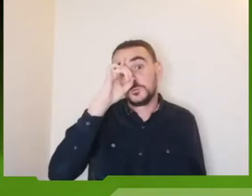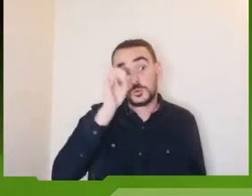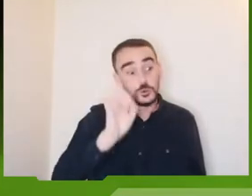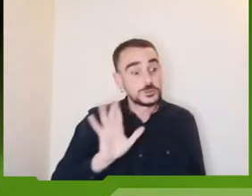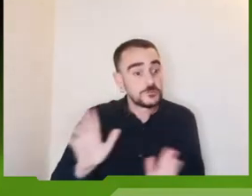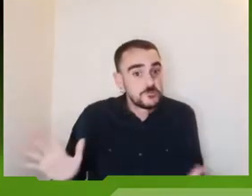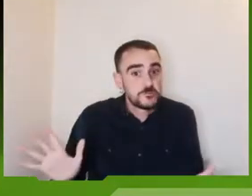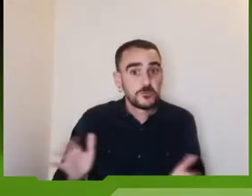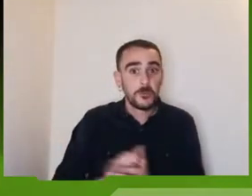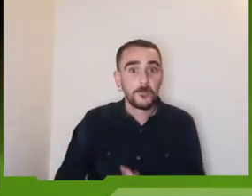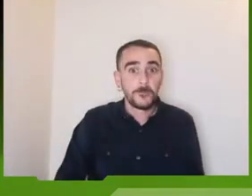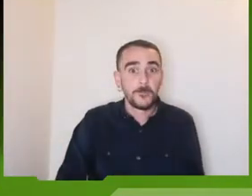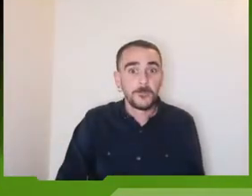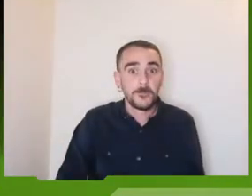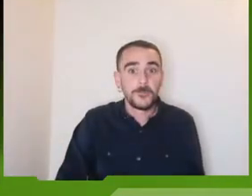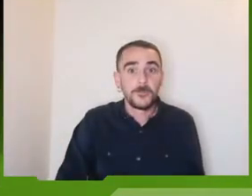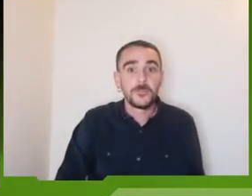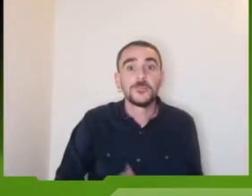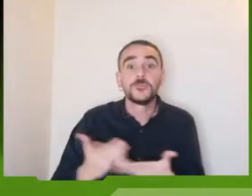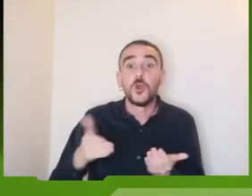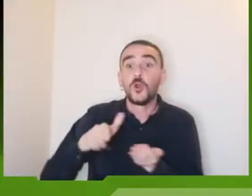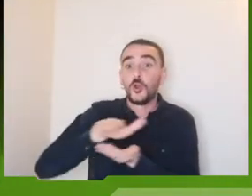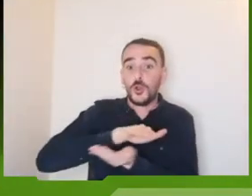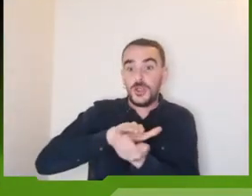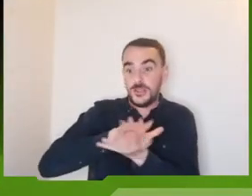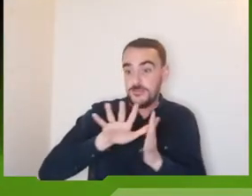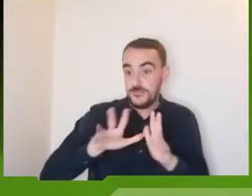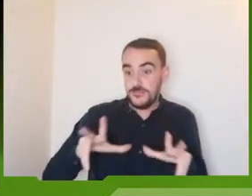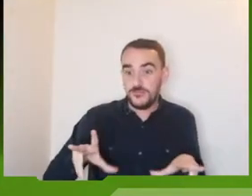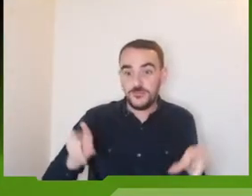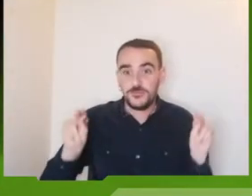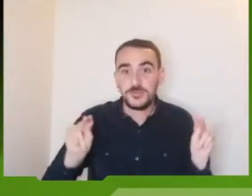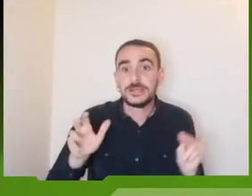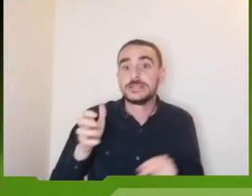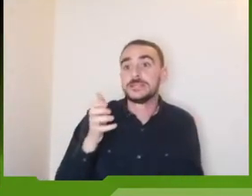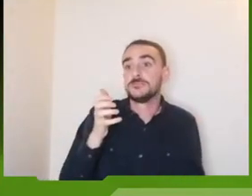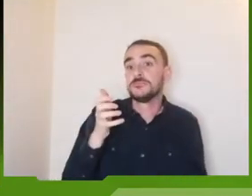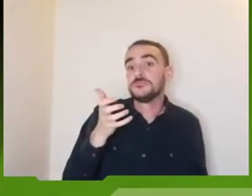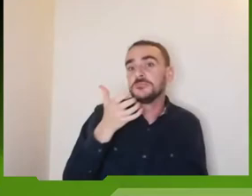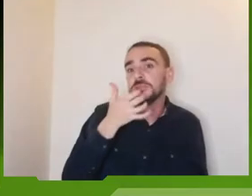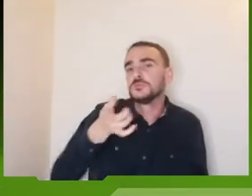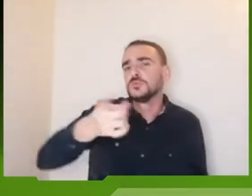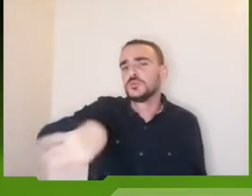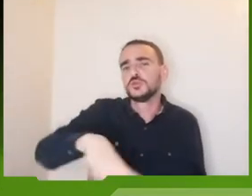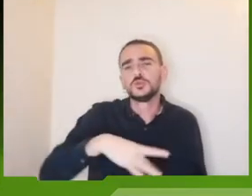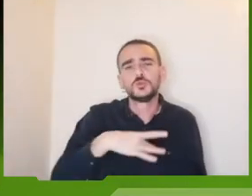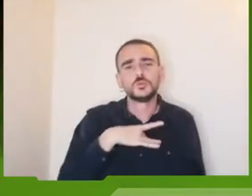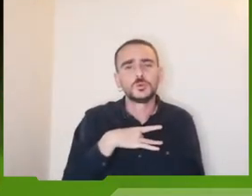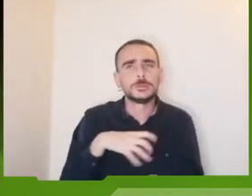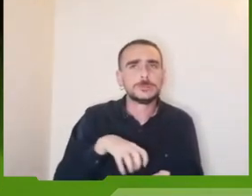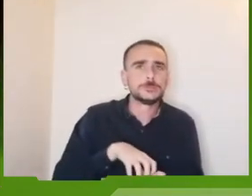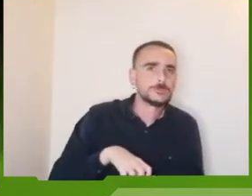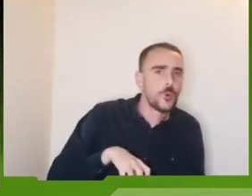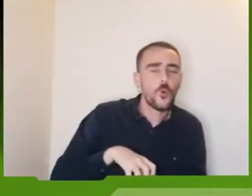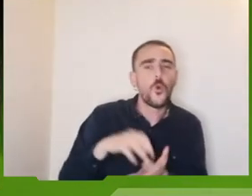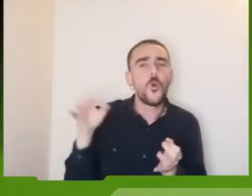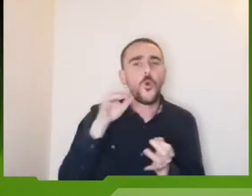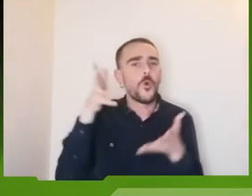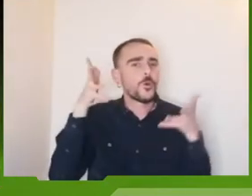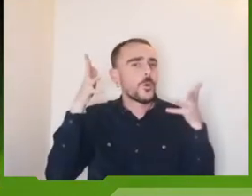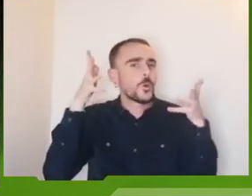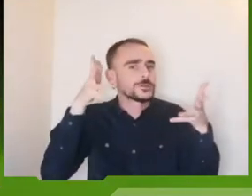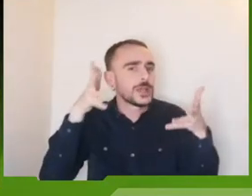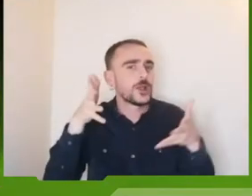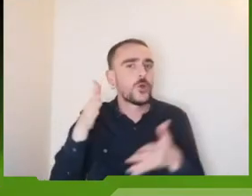Hasta aquí las croquetas. Si tenéis alguna duda, algún consejo.